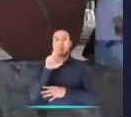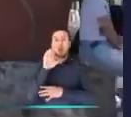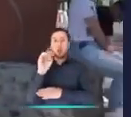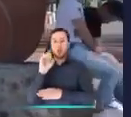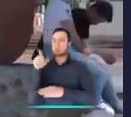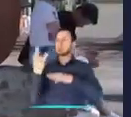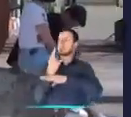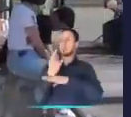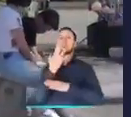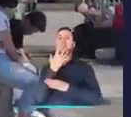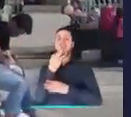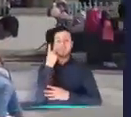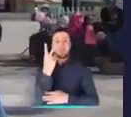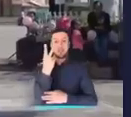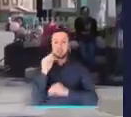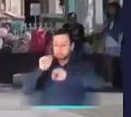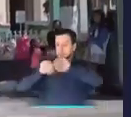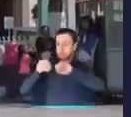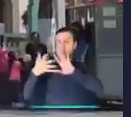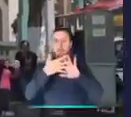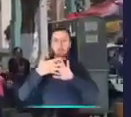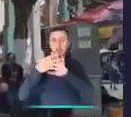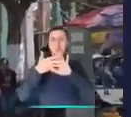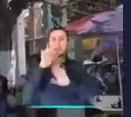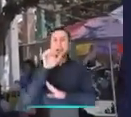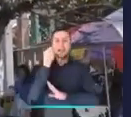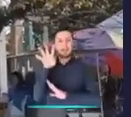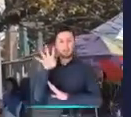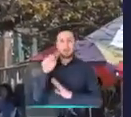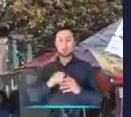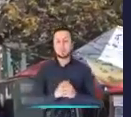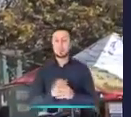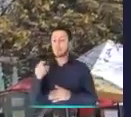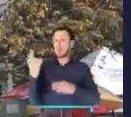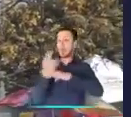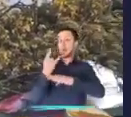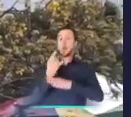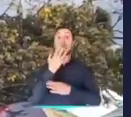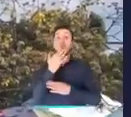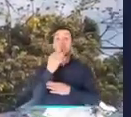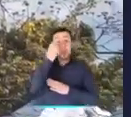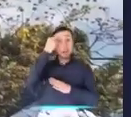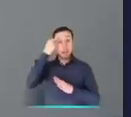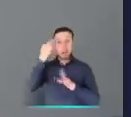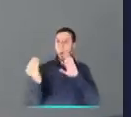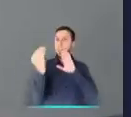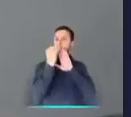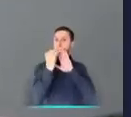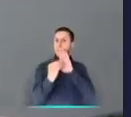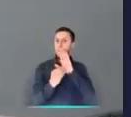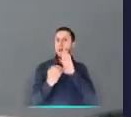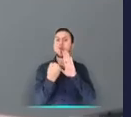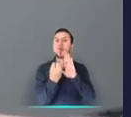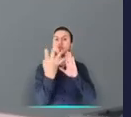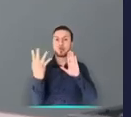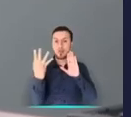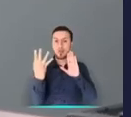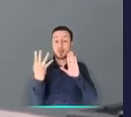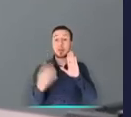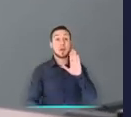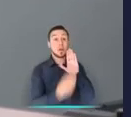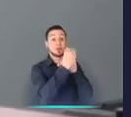Urrao, donde utilizaremos dos colores para la elaboración de los formularios E14. Vamos a utilizar el color